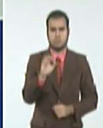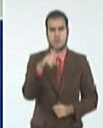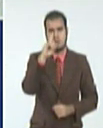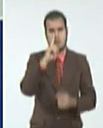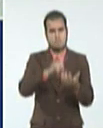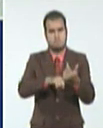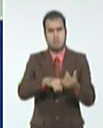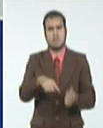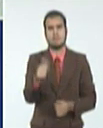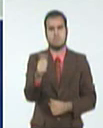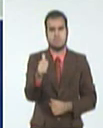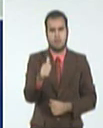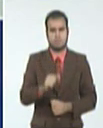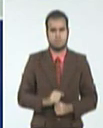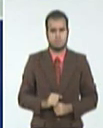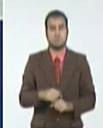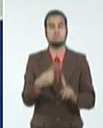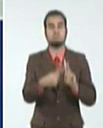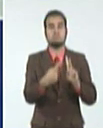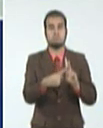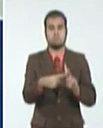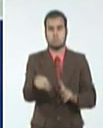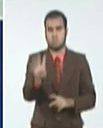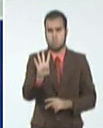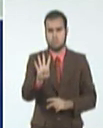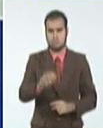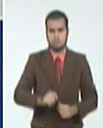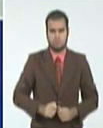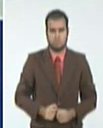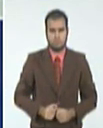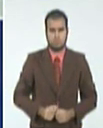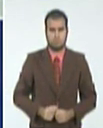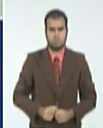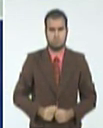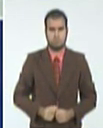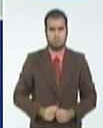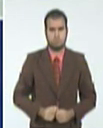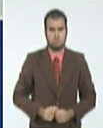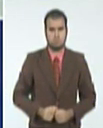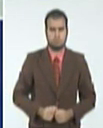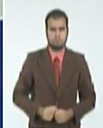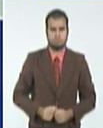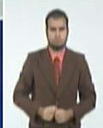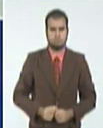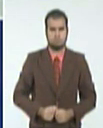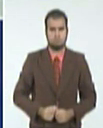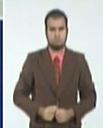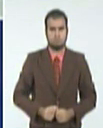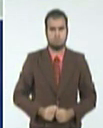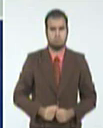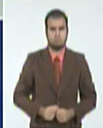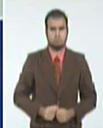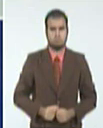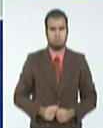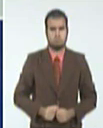Niceto Pérez 10 y Yateras 4 casos en el día de ayer. El municipio